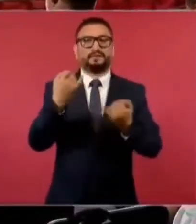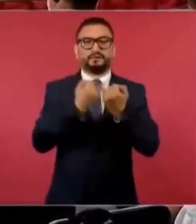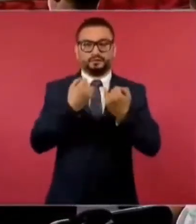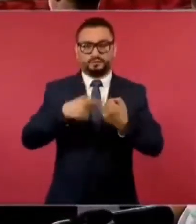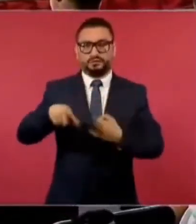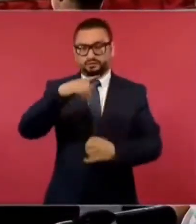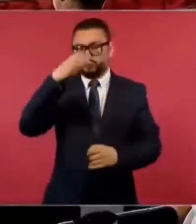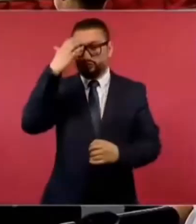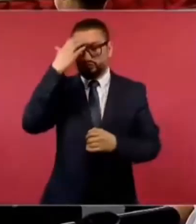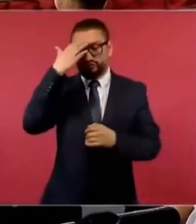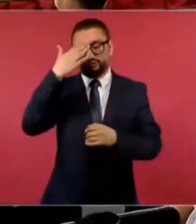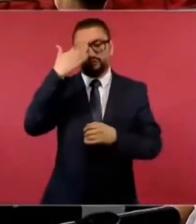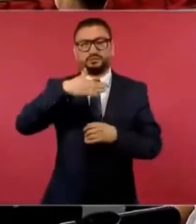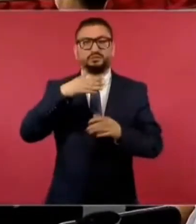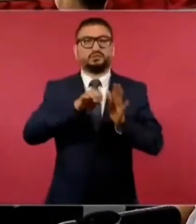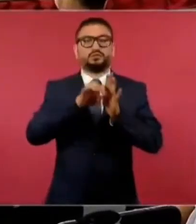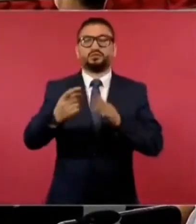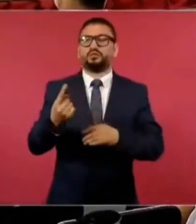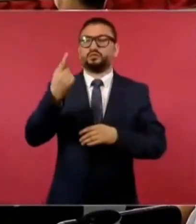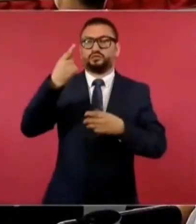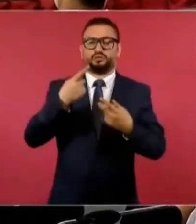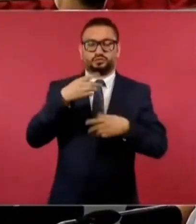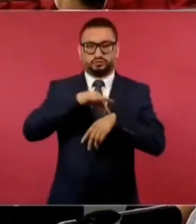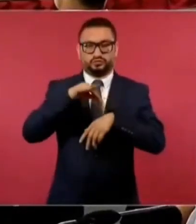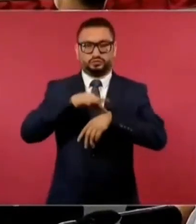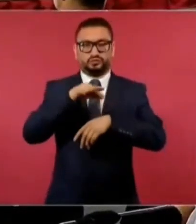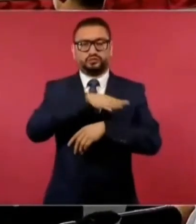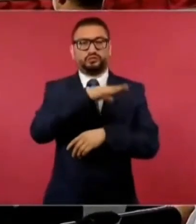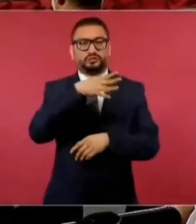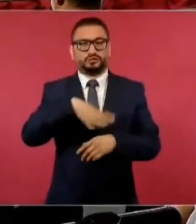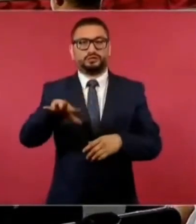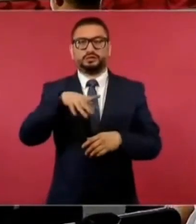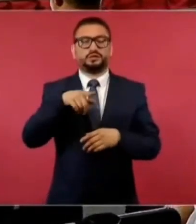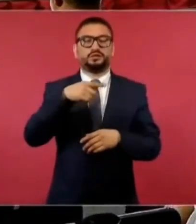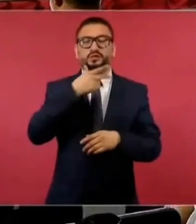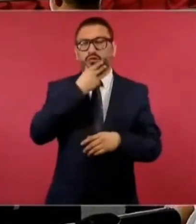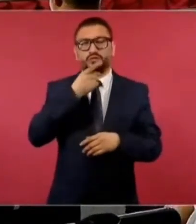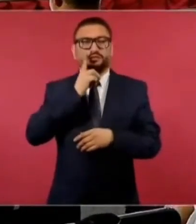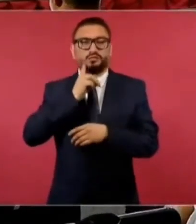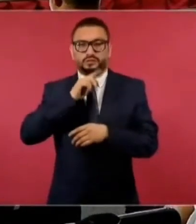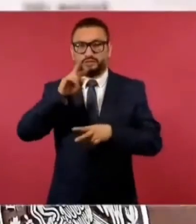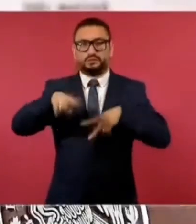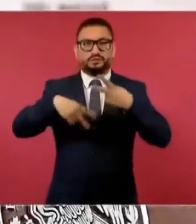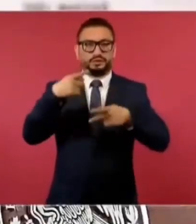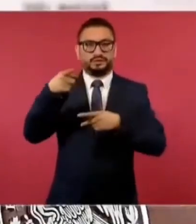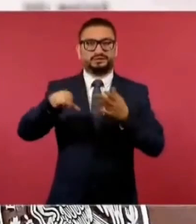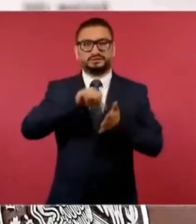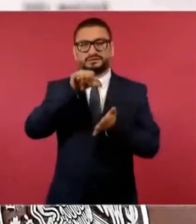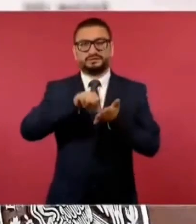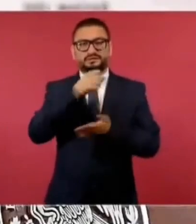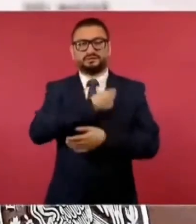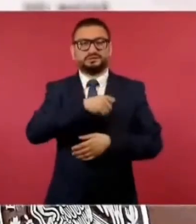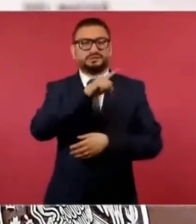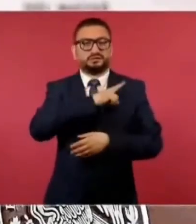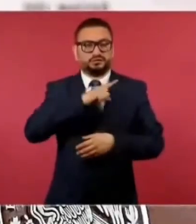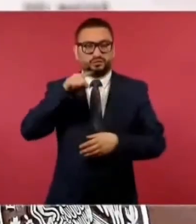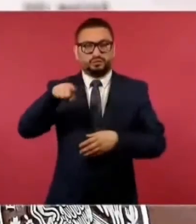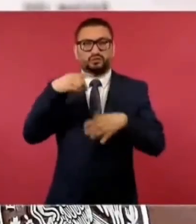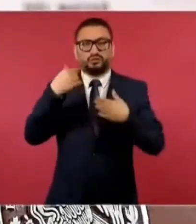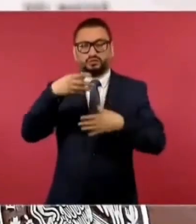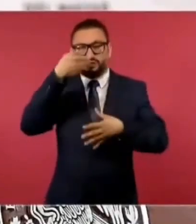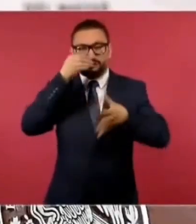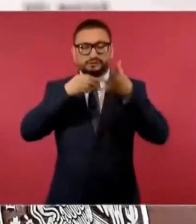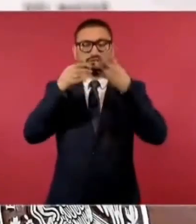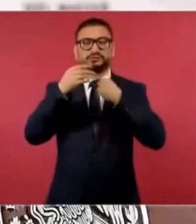conocimiento que un médico general, una médica general que acude a esos centros de salud también tiene una